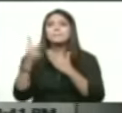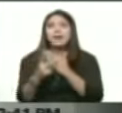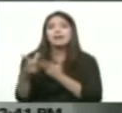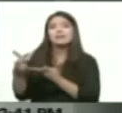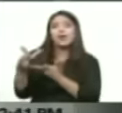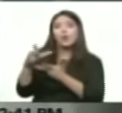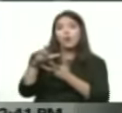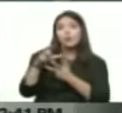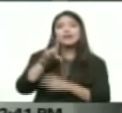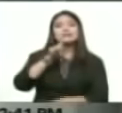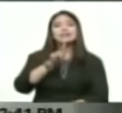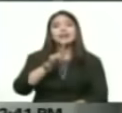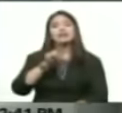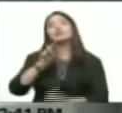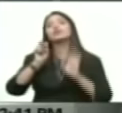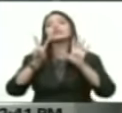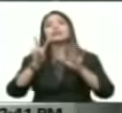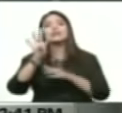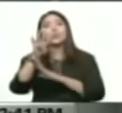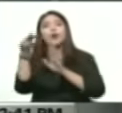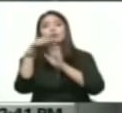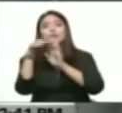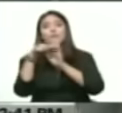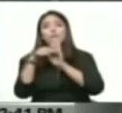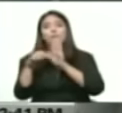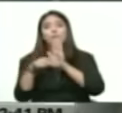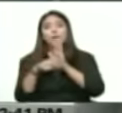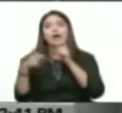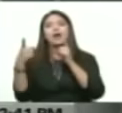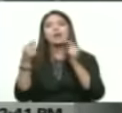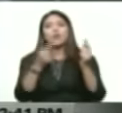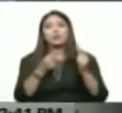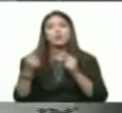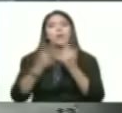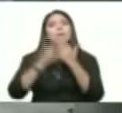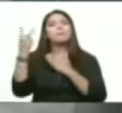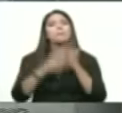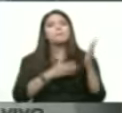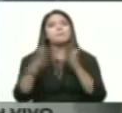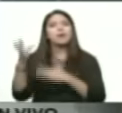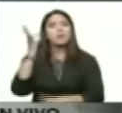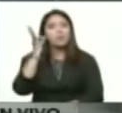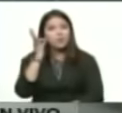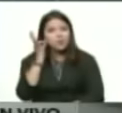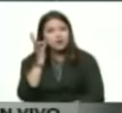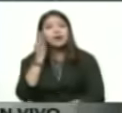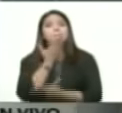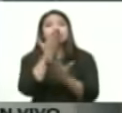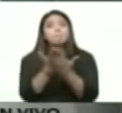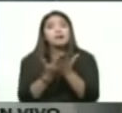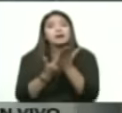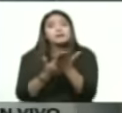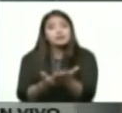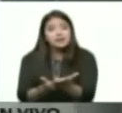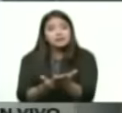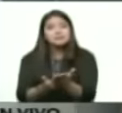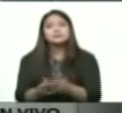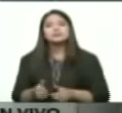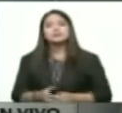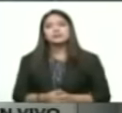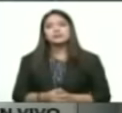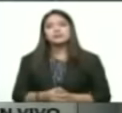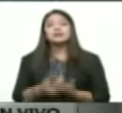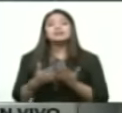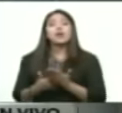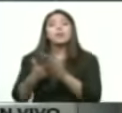tiene 174 medidas, son medidas económicas, un plan que ella plantea, se trae acá a la